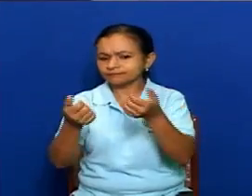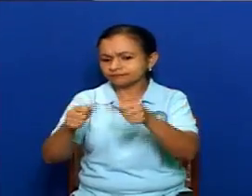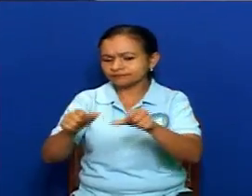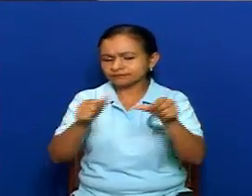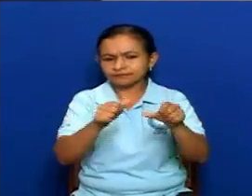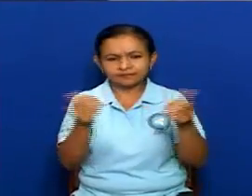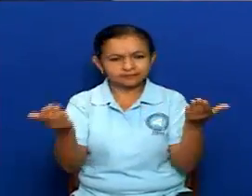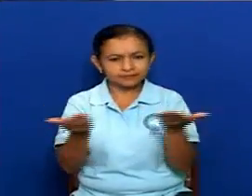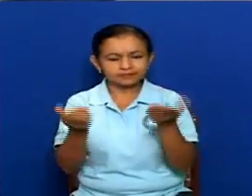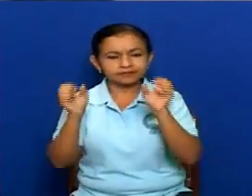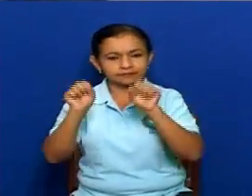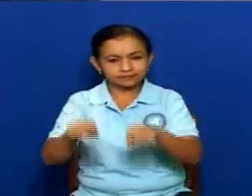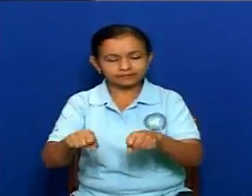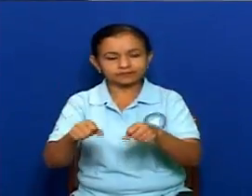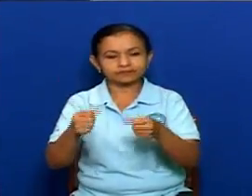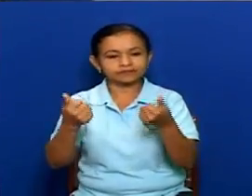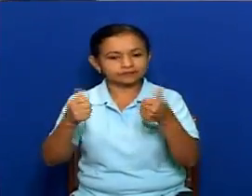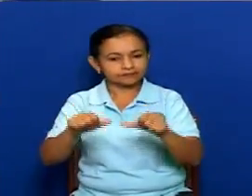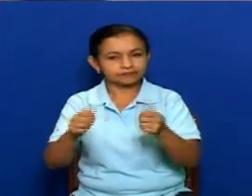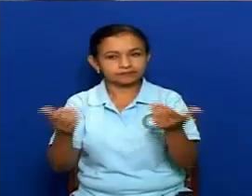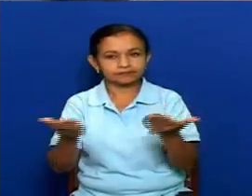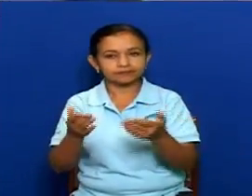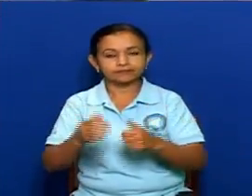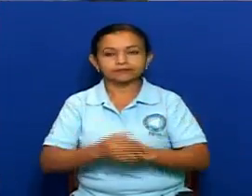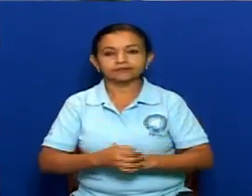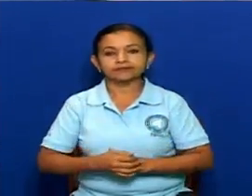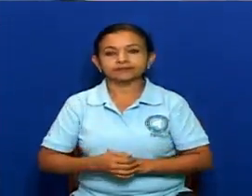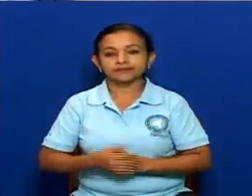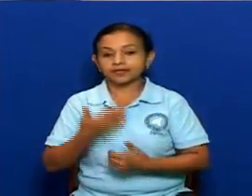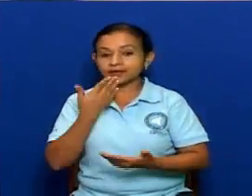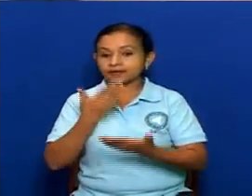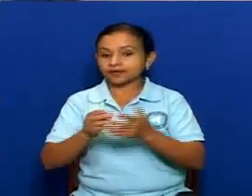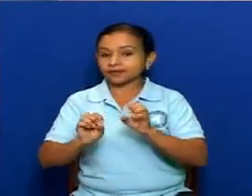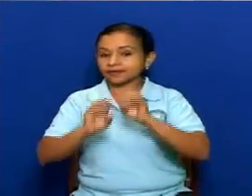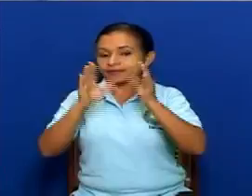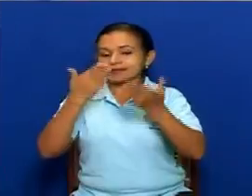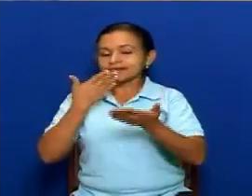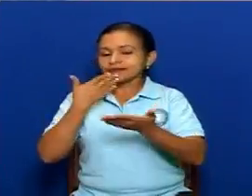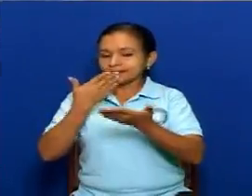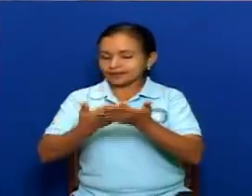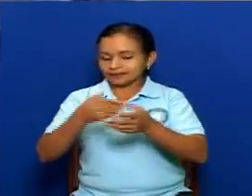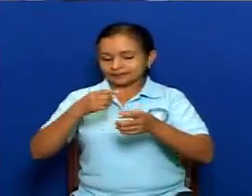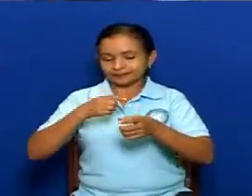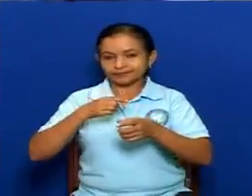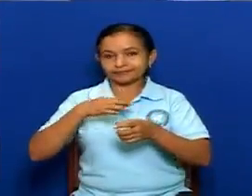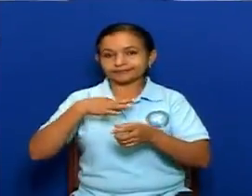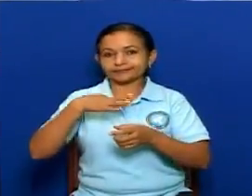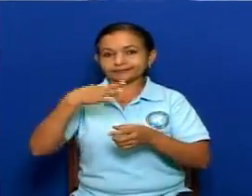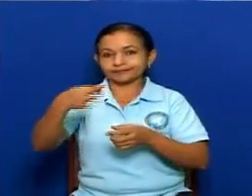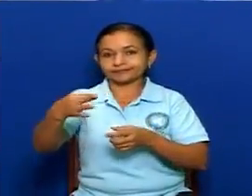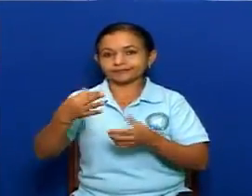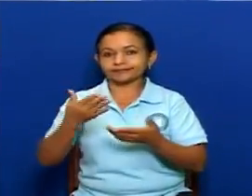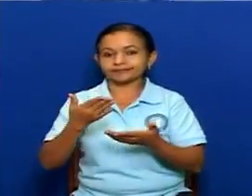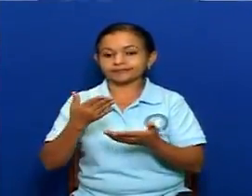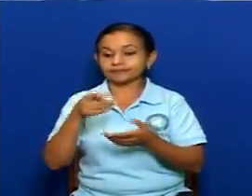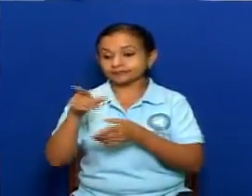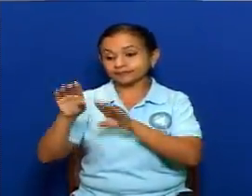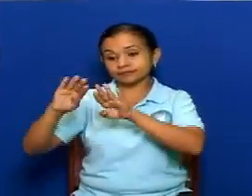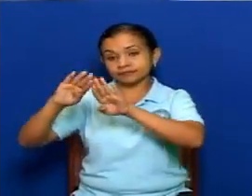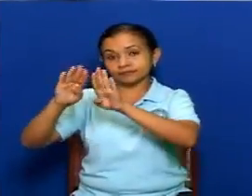logró concretar esta? Buen día, gracias por la invitación, decía la licenciada